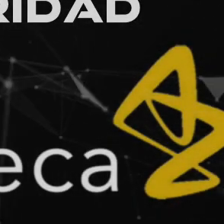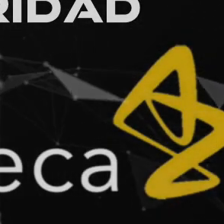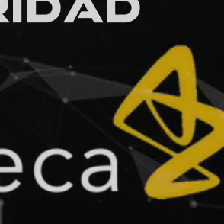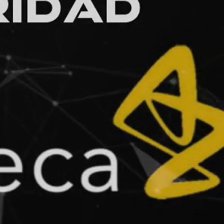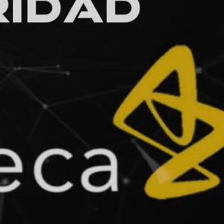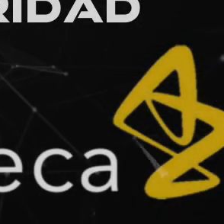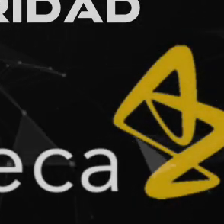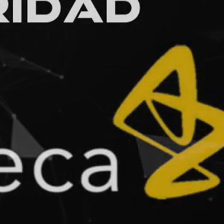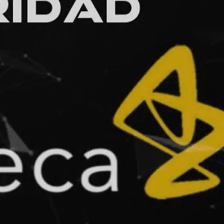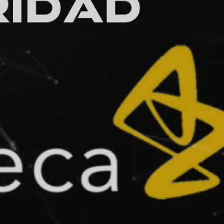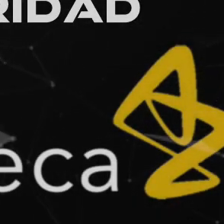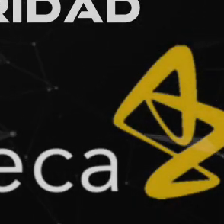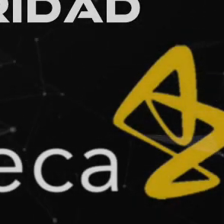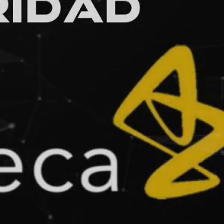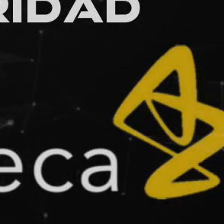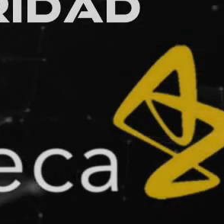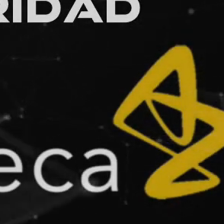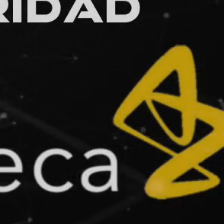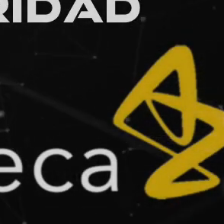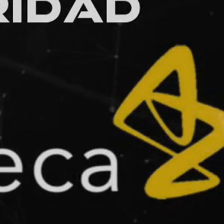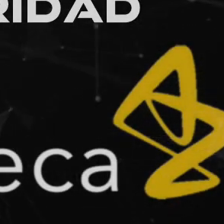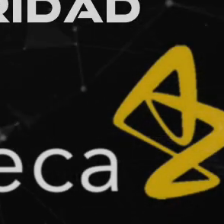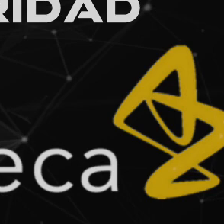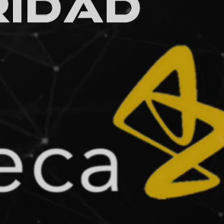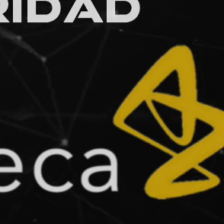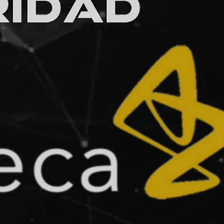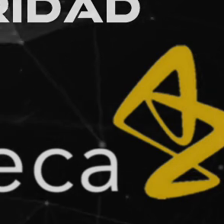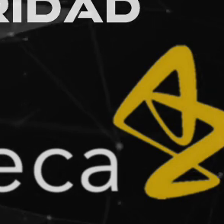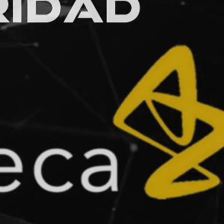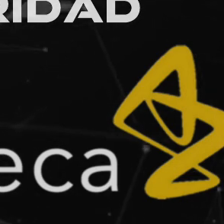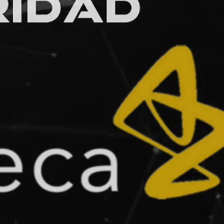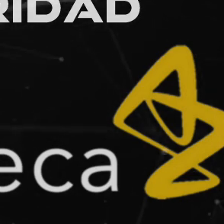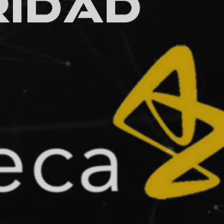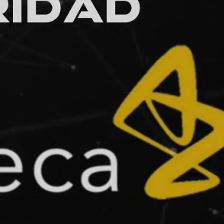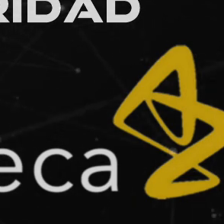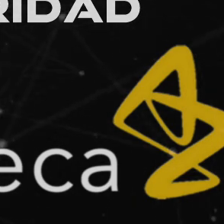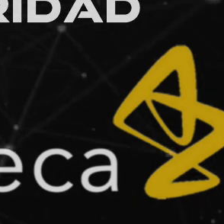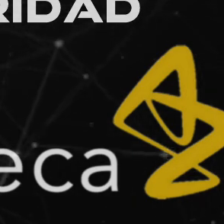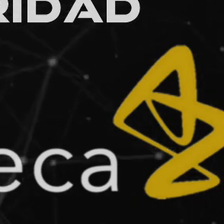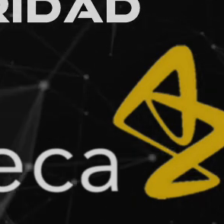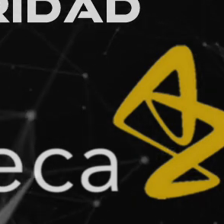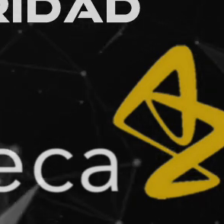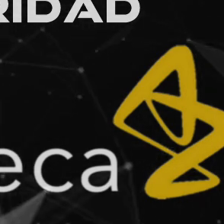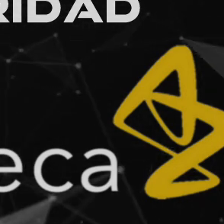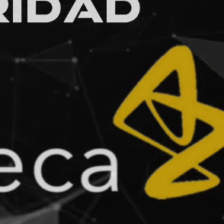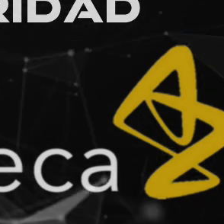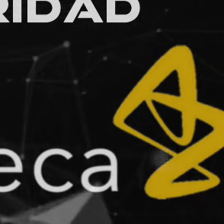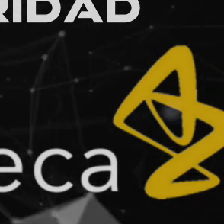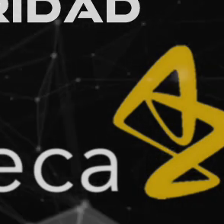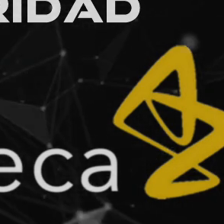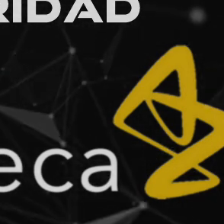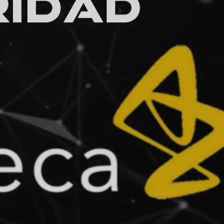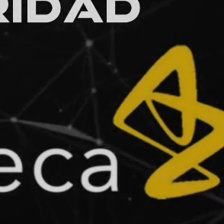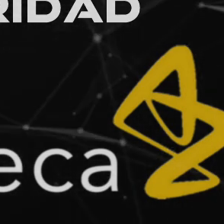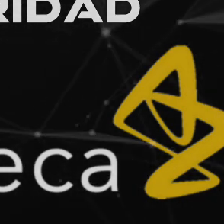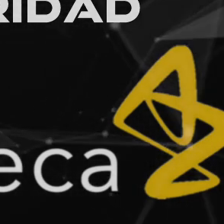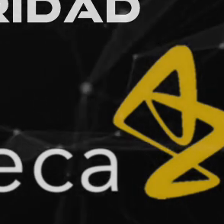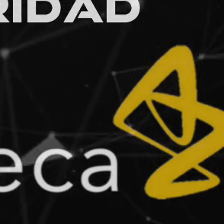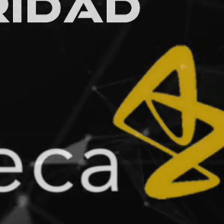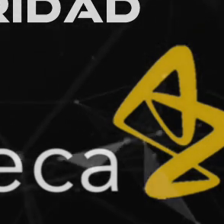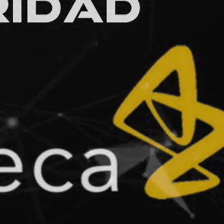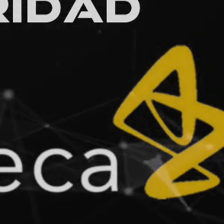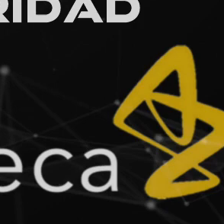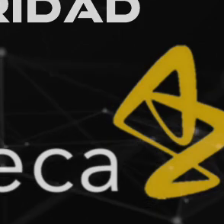Mantente informado y visita nuestra cuenta de Twitter, @escuchadiario, donde podrás encontrar notas destacadas y lo más reciente de